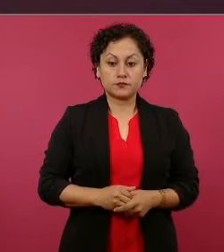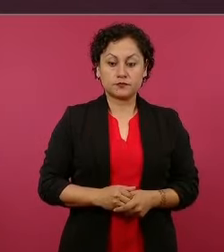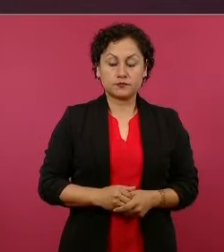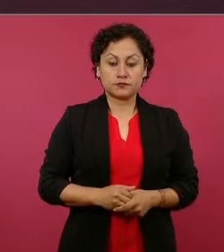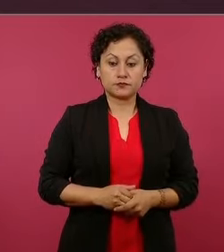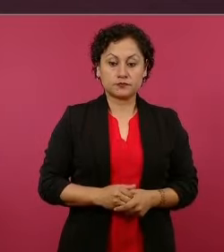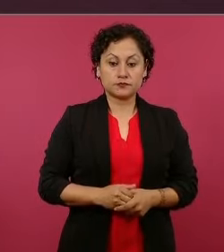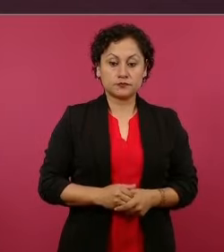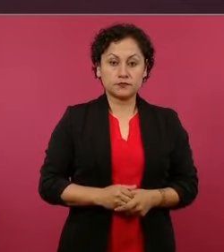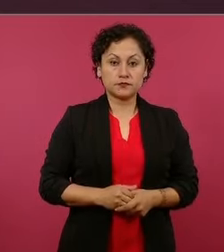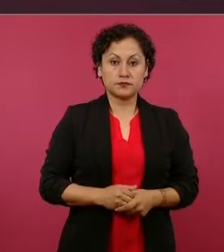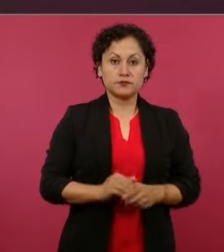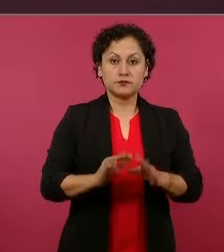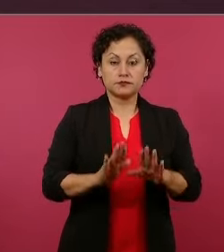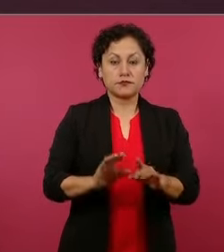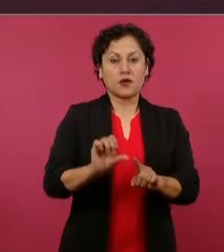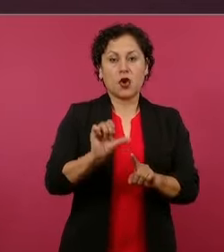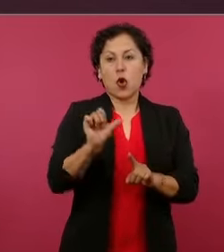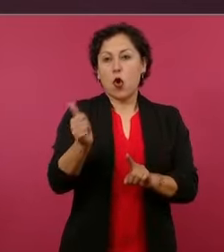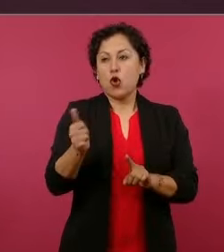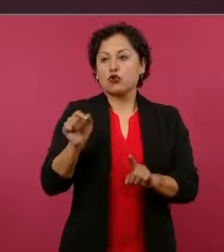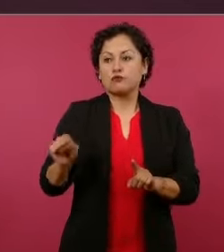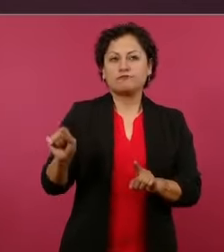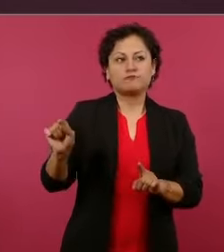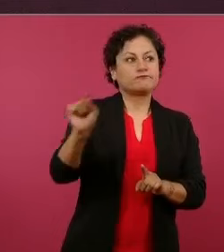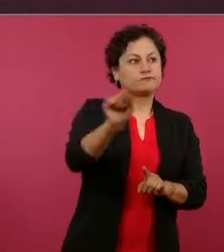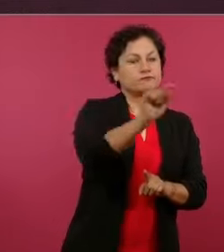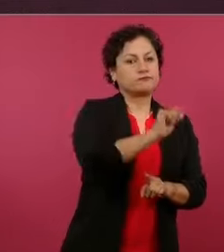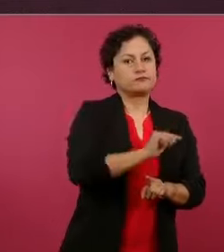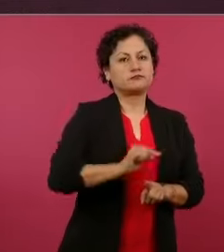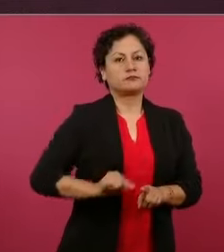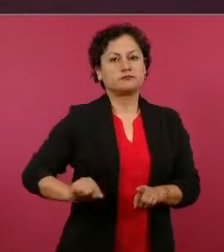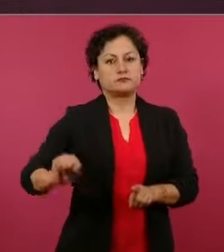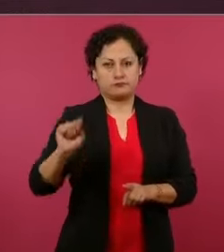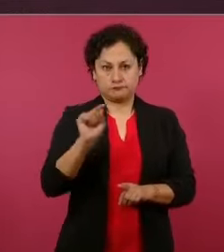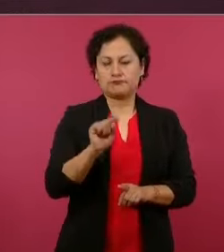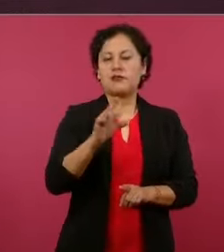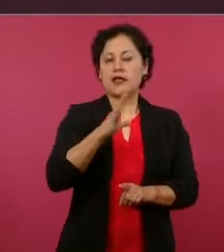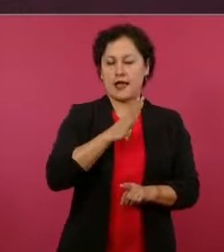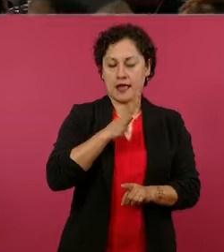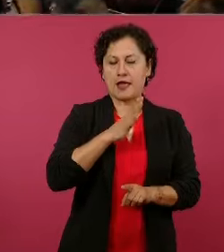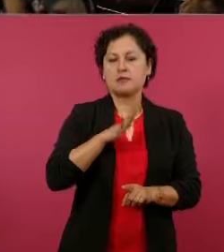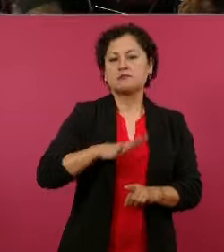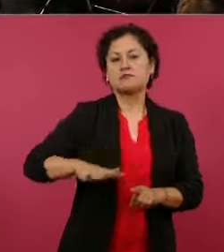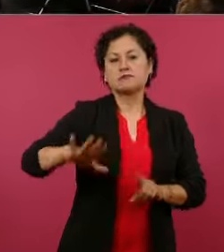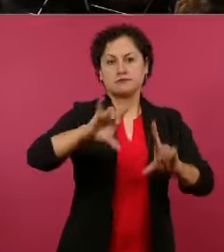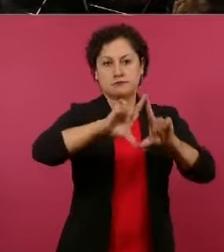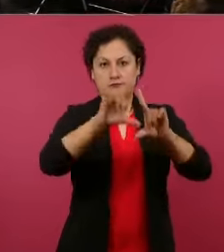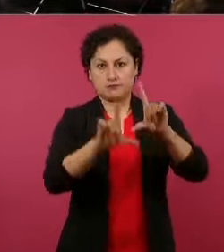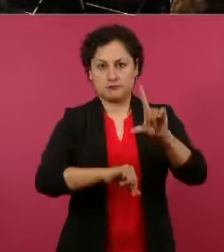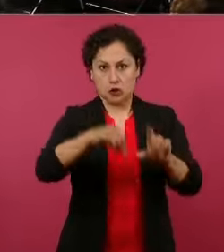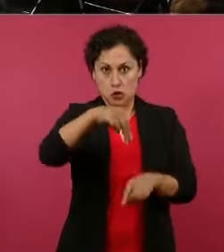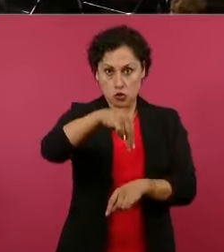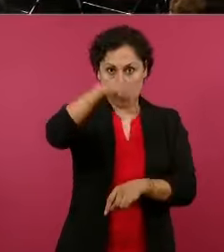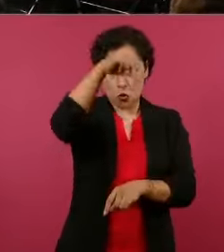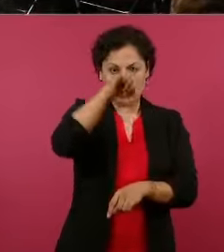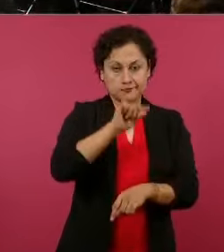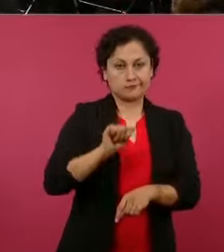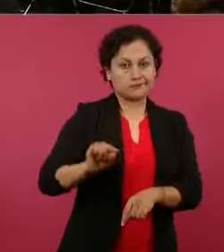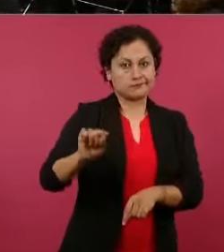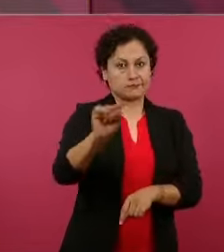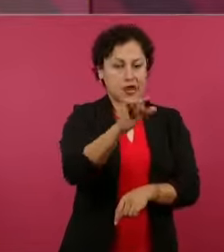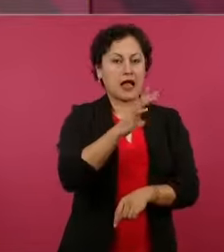hay varios gasoductos funcionando en el norte del país pero que nos